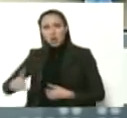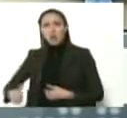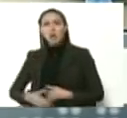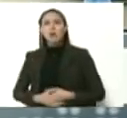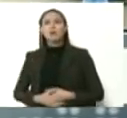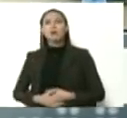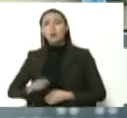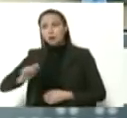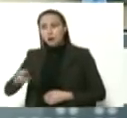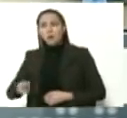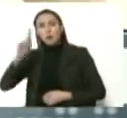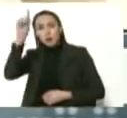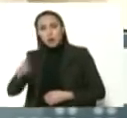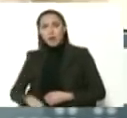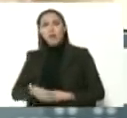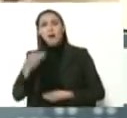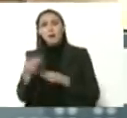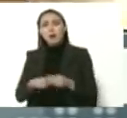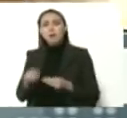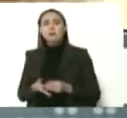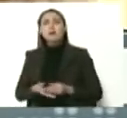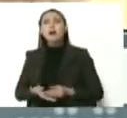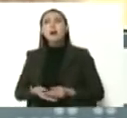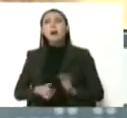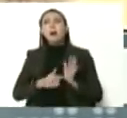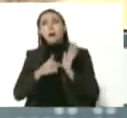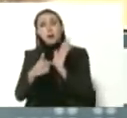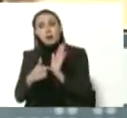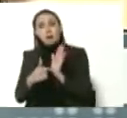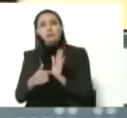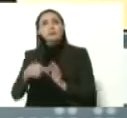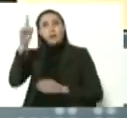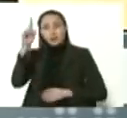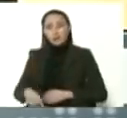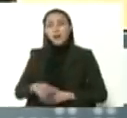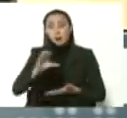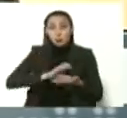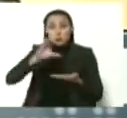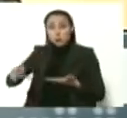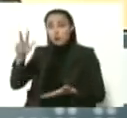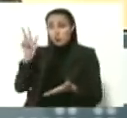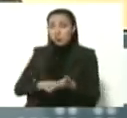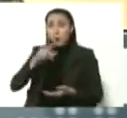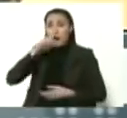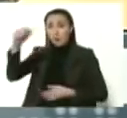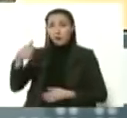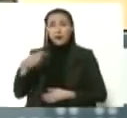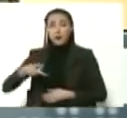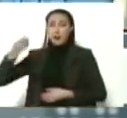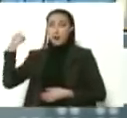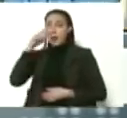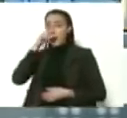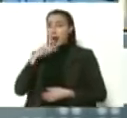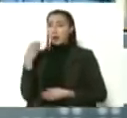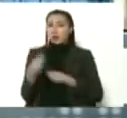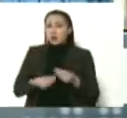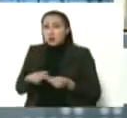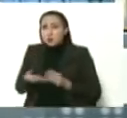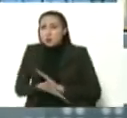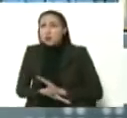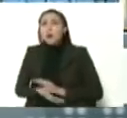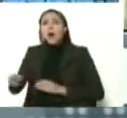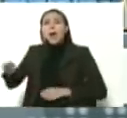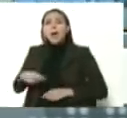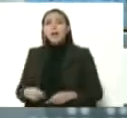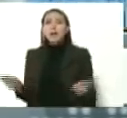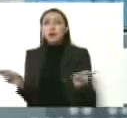Tuy. De rescatar, presidente, resaltar que también con los recursos que usted ha aprobado se intervino el año pasado el hospital de Río Chico,